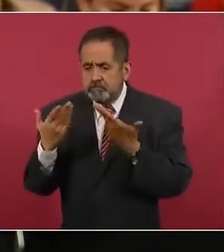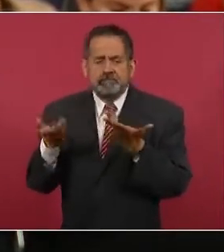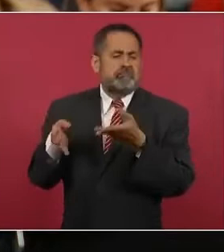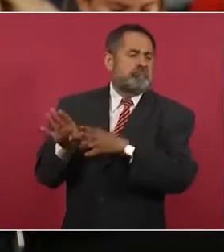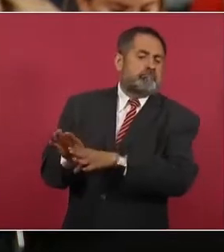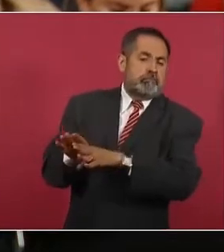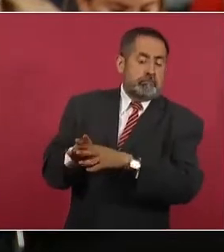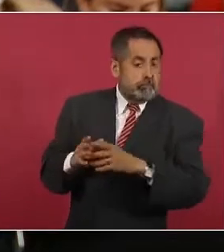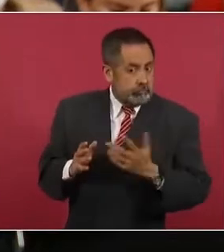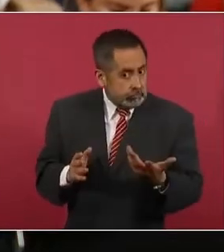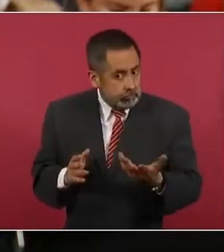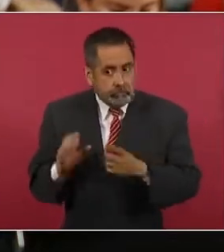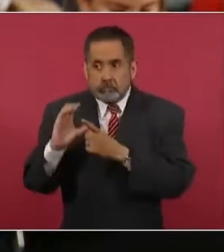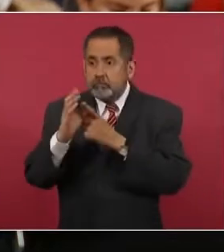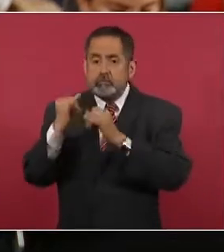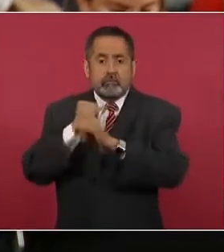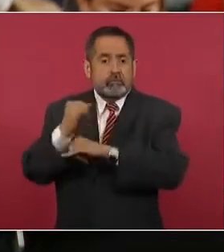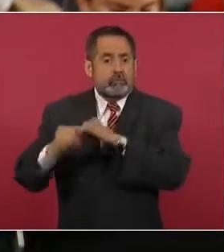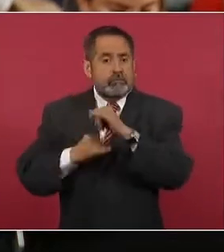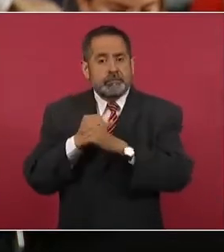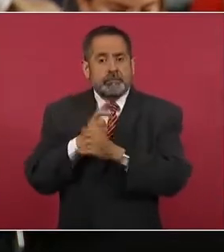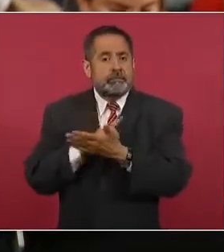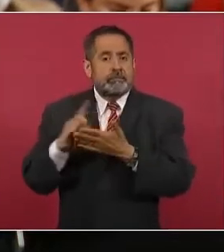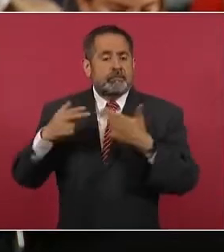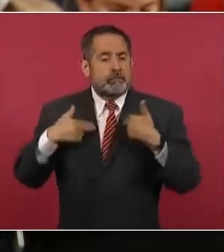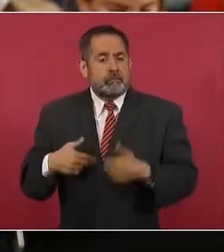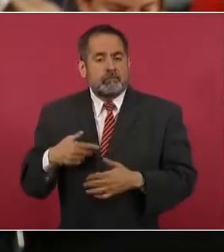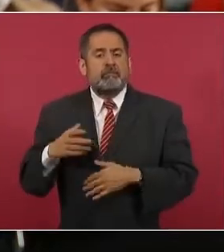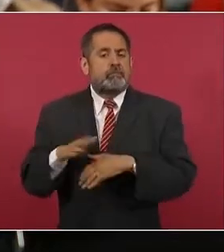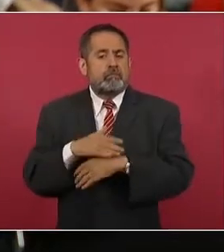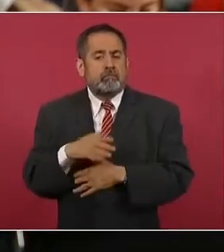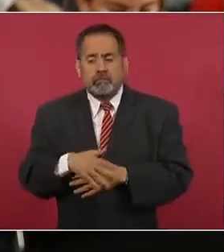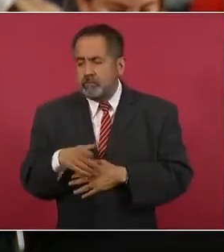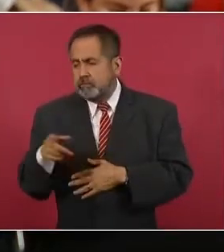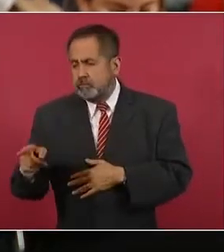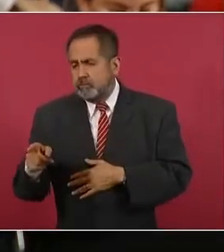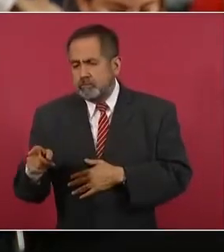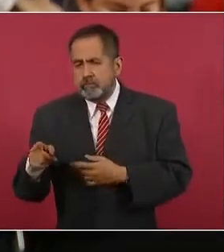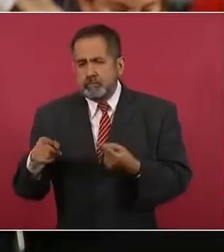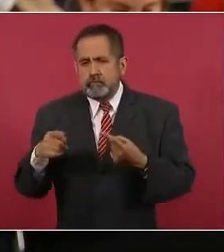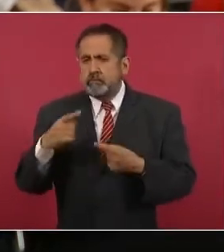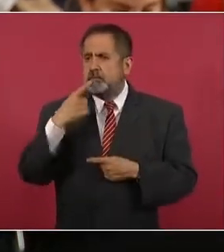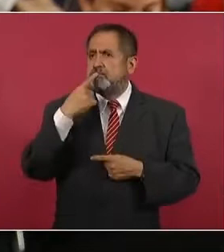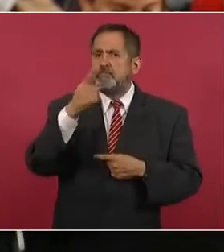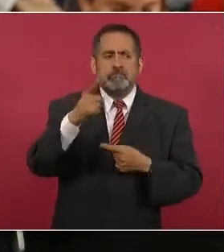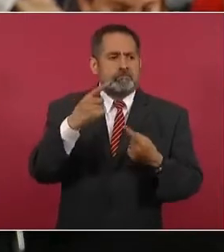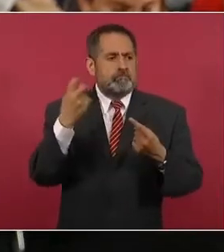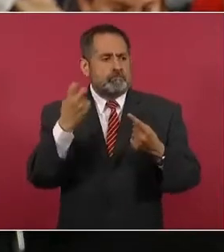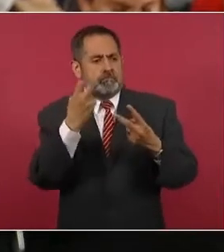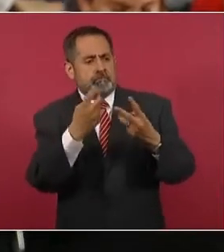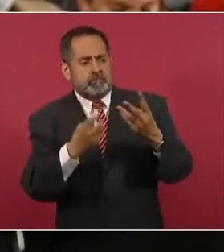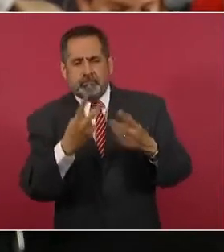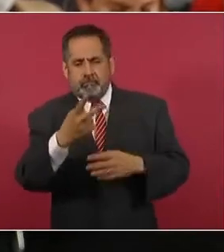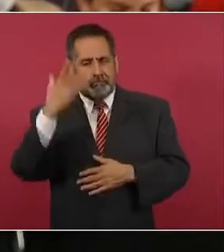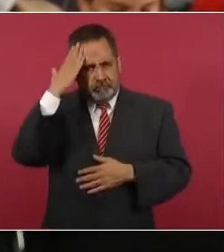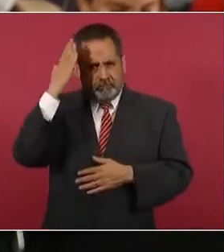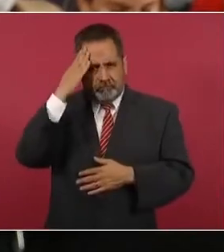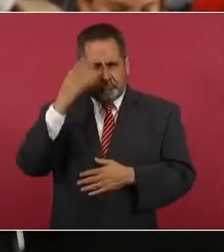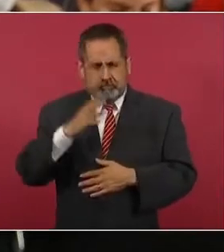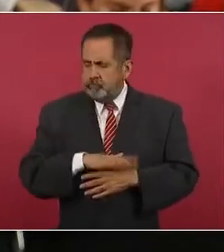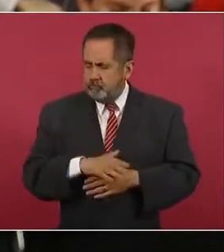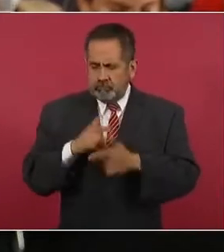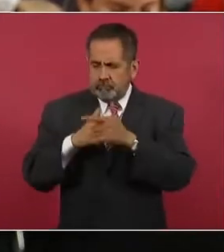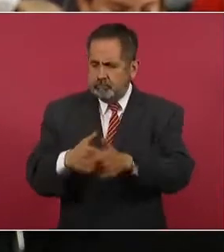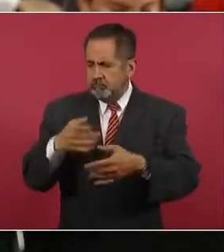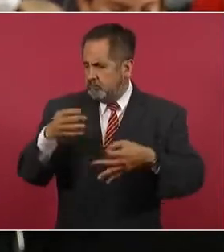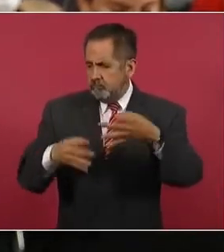por la Comisión Internacional de Derechos Humanos al negarse a retirar acusaciones penales contra 2 líderes de Cananea y